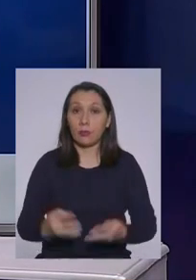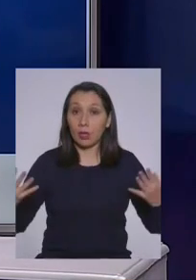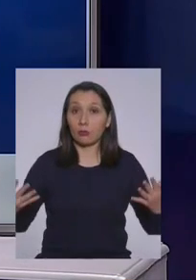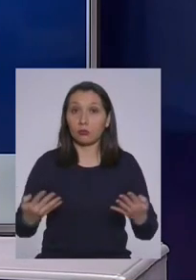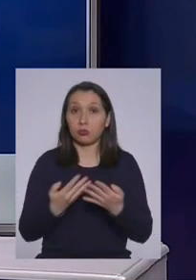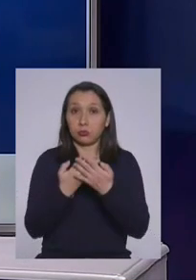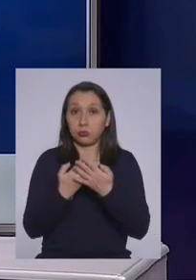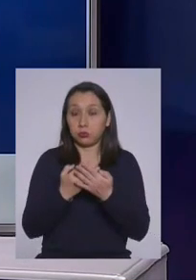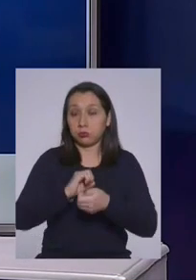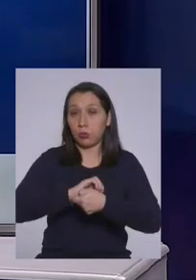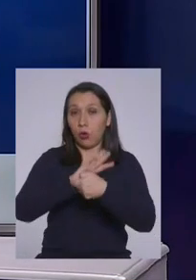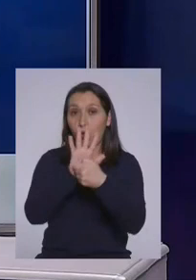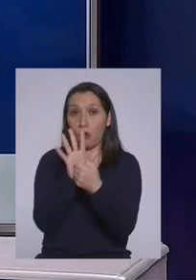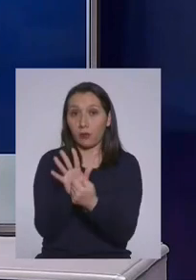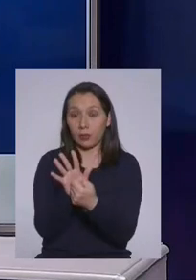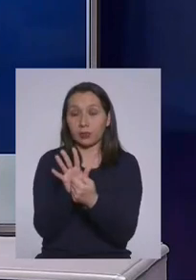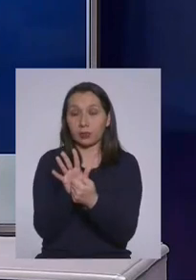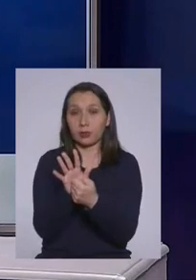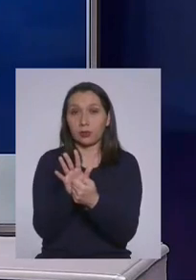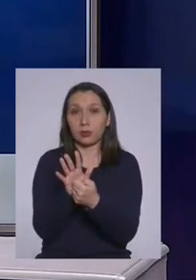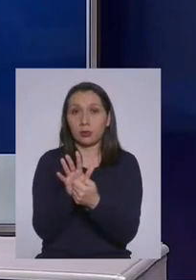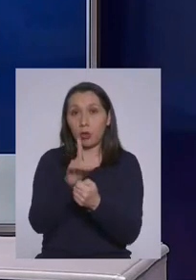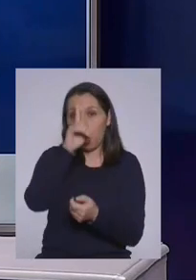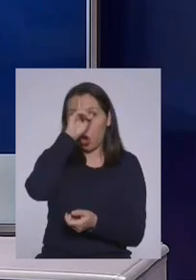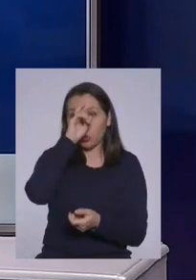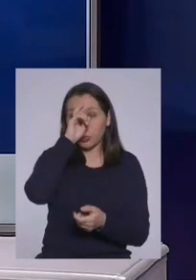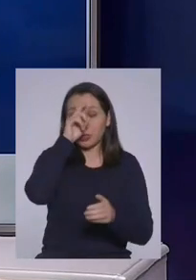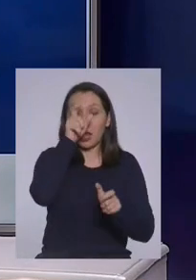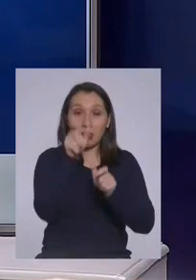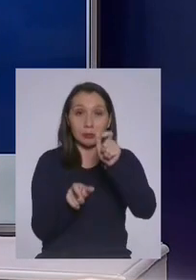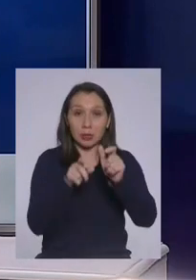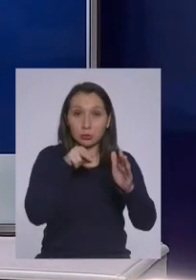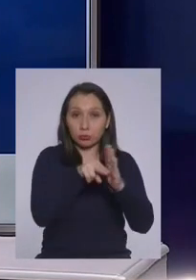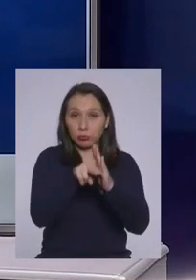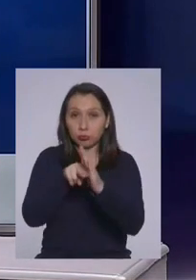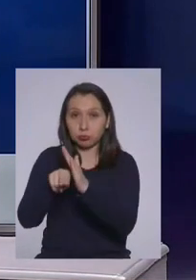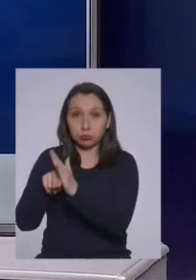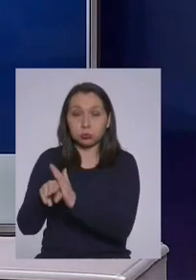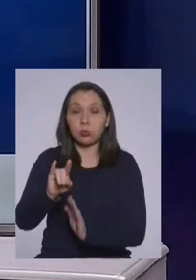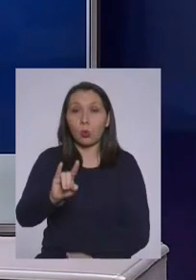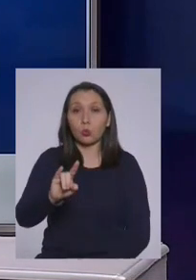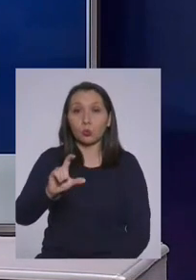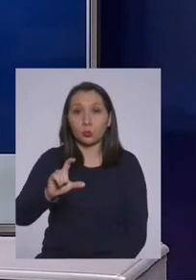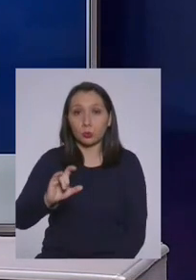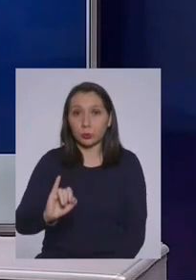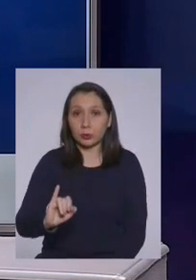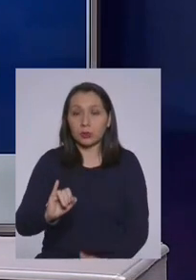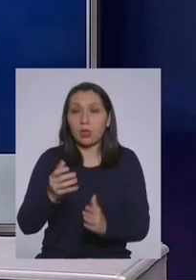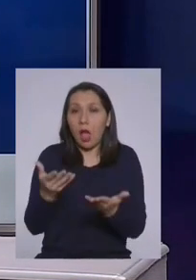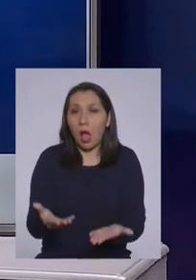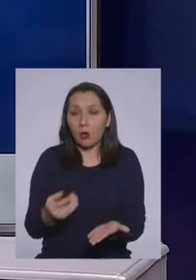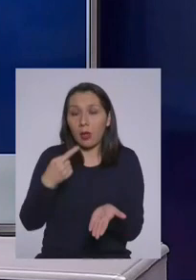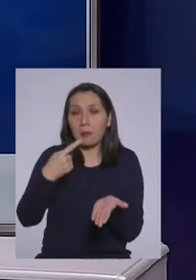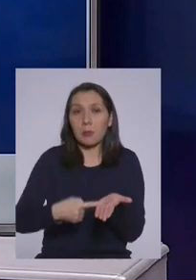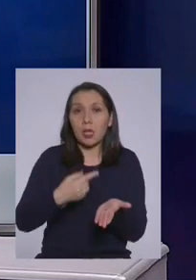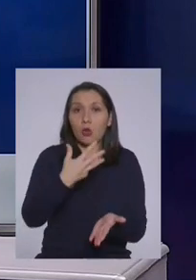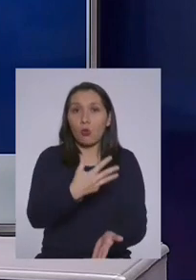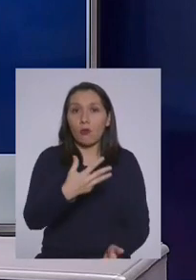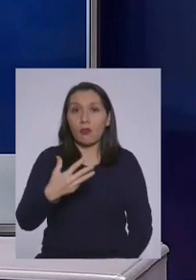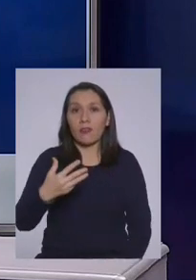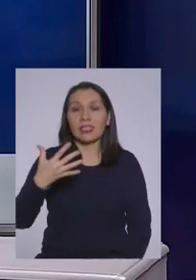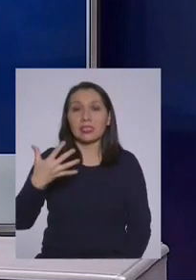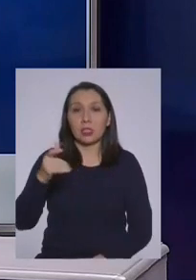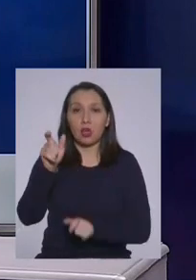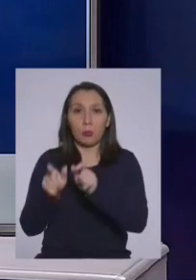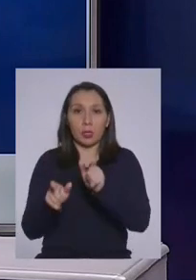de COVID-19, hospitalizados en unidades de cuidados intensivos, hay